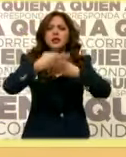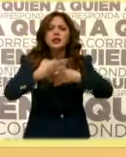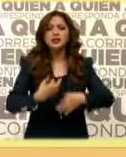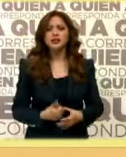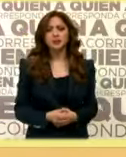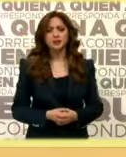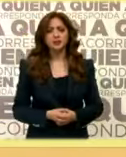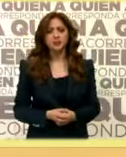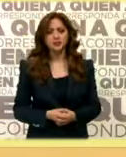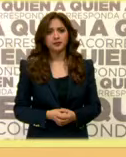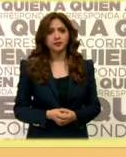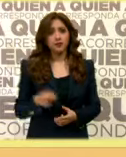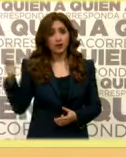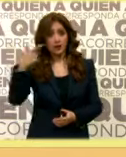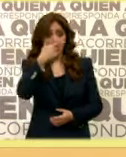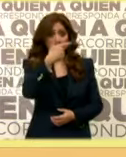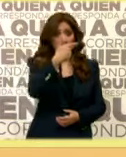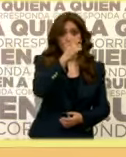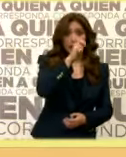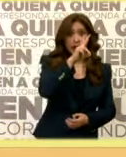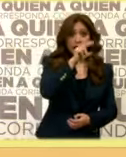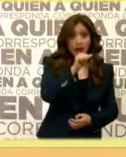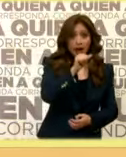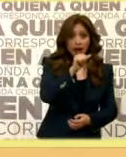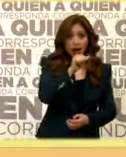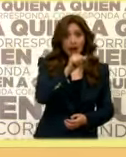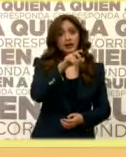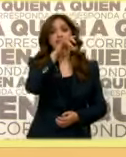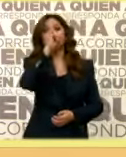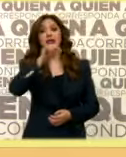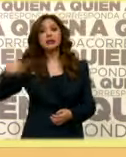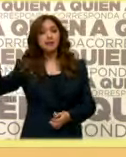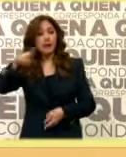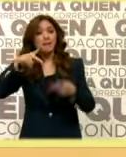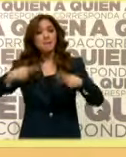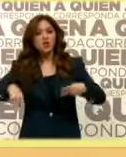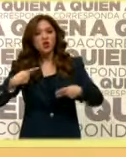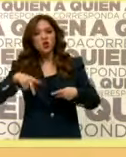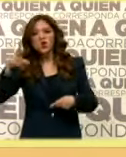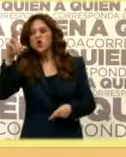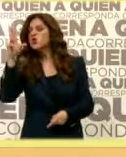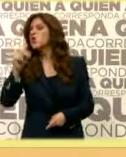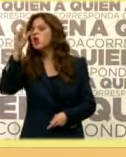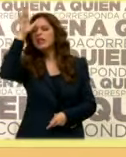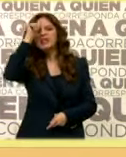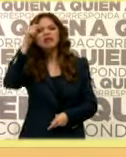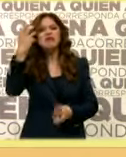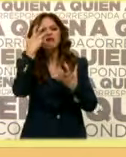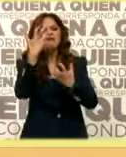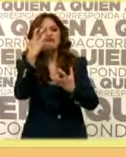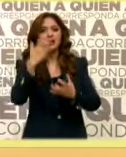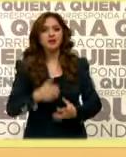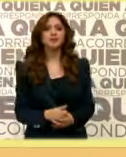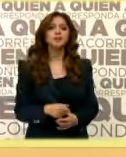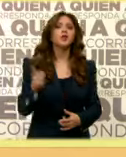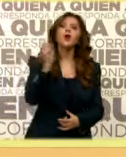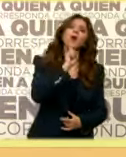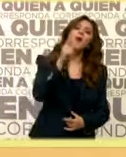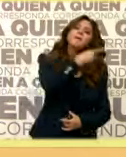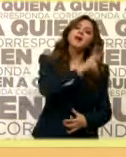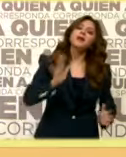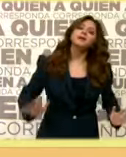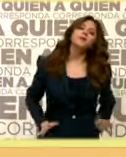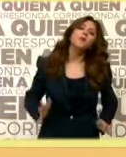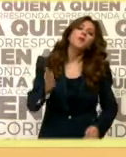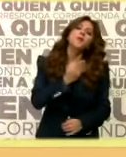Herrera? Bueno, lo aborrece la gente por rudo. Es un encanto. La gente no sabe que tiene un corazón de oro. Sí, pero